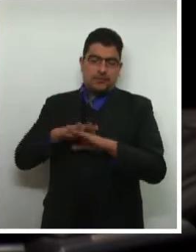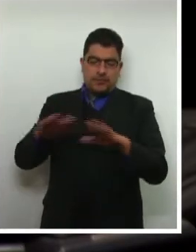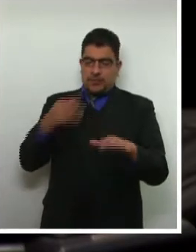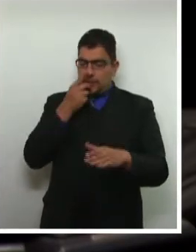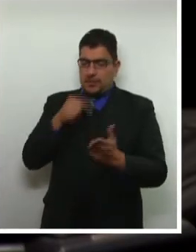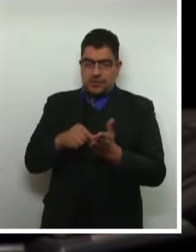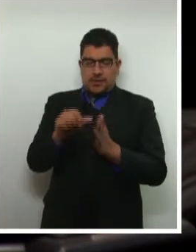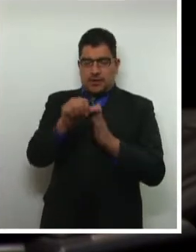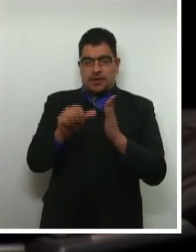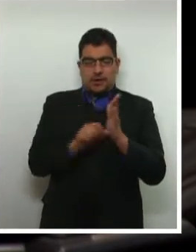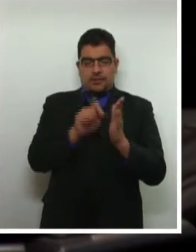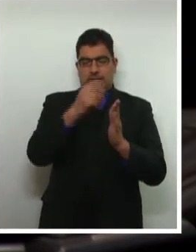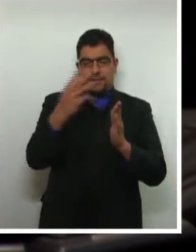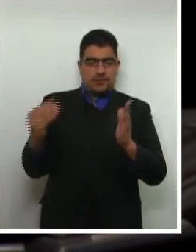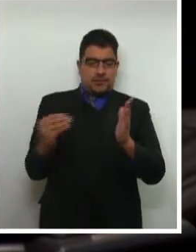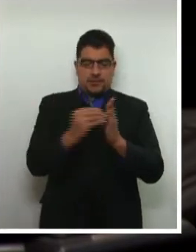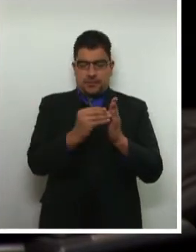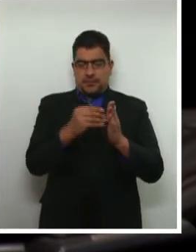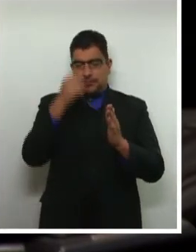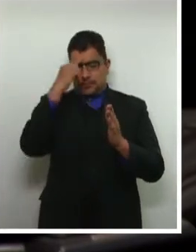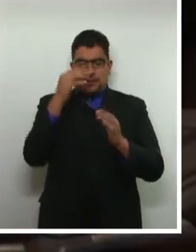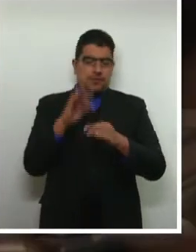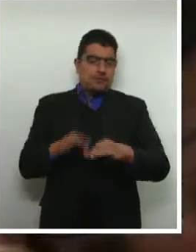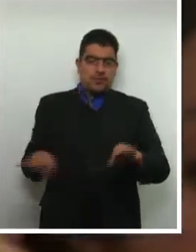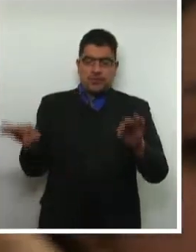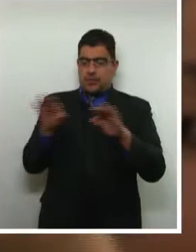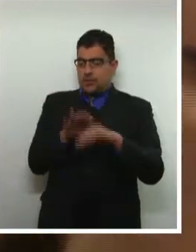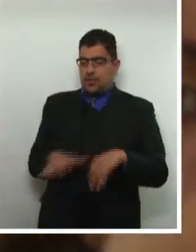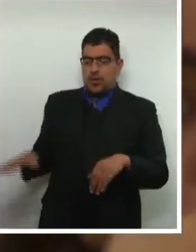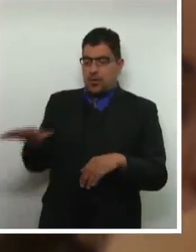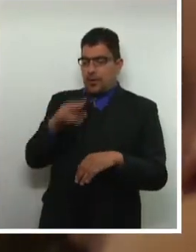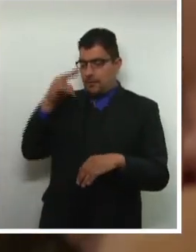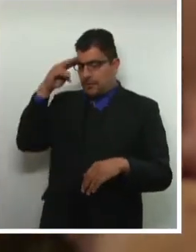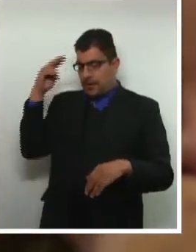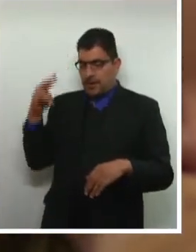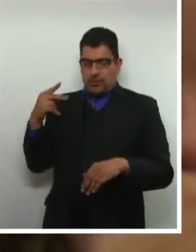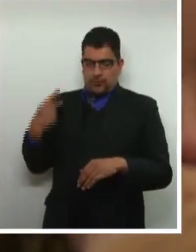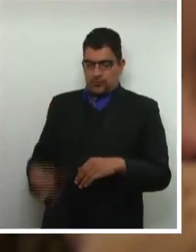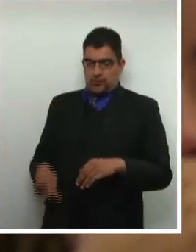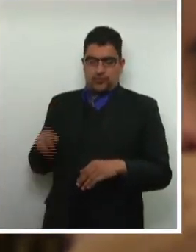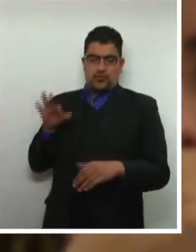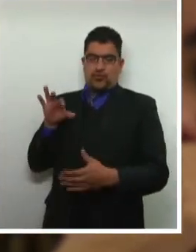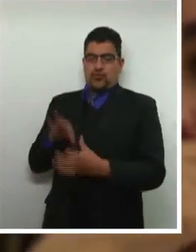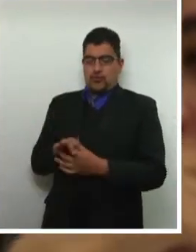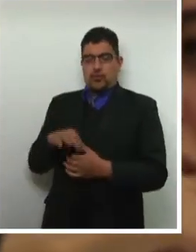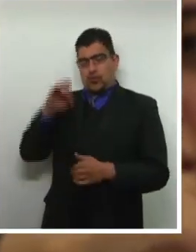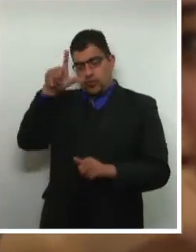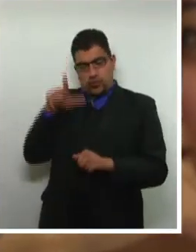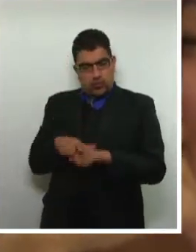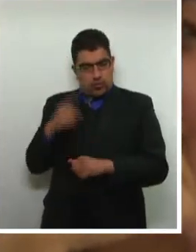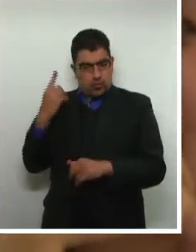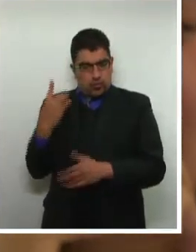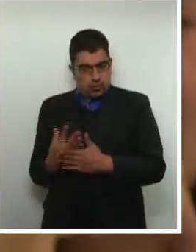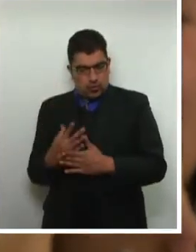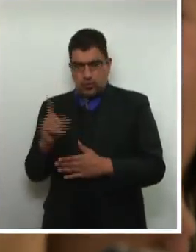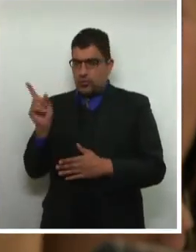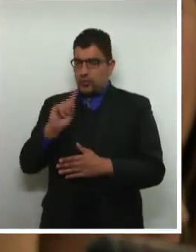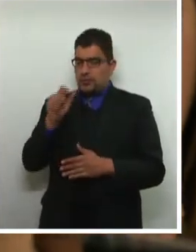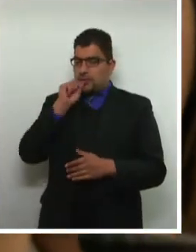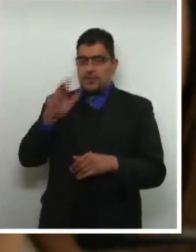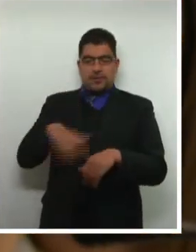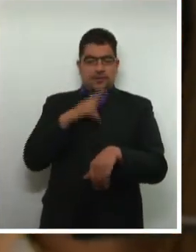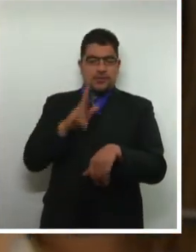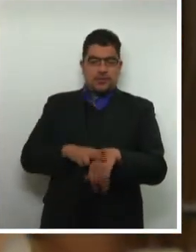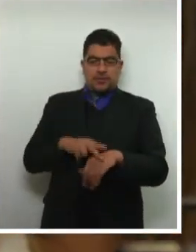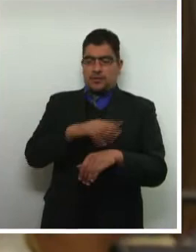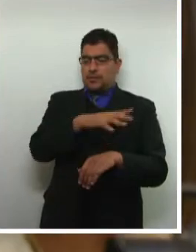artículo 23 consagra la importancia de nuestro patrimonio, no siendo solamente el cultural, sino también el natural y